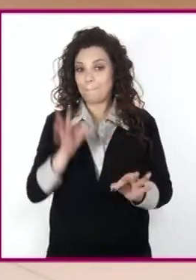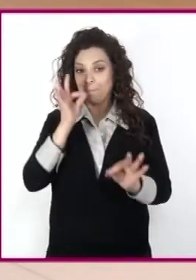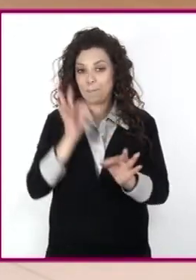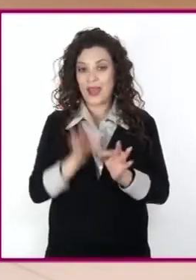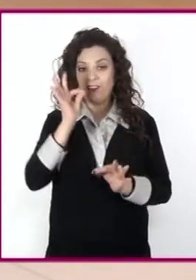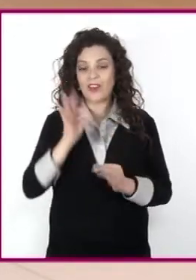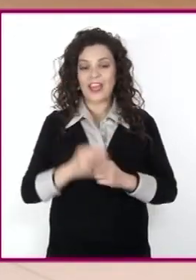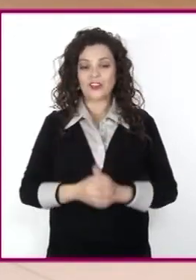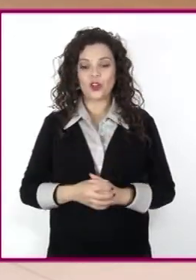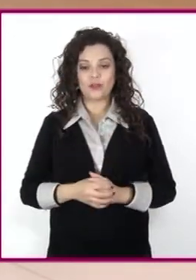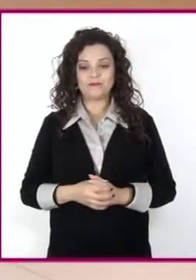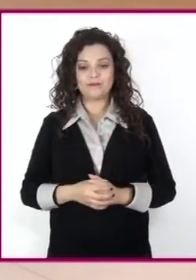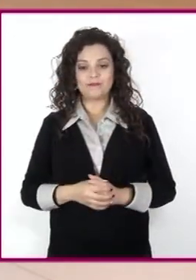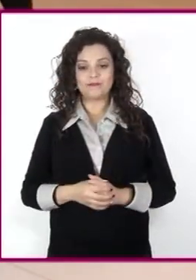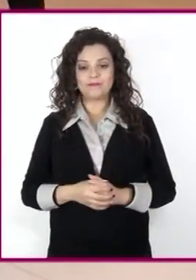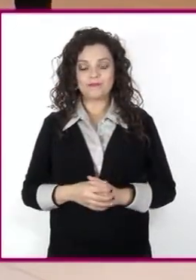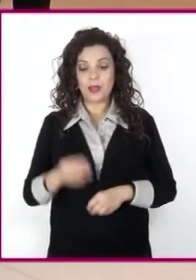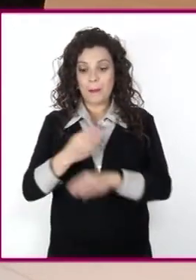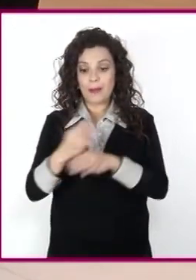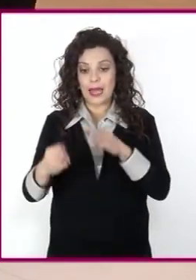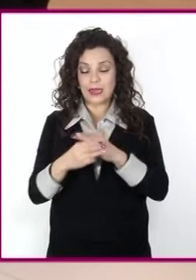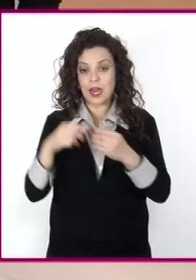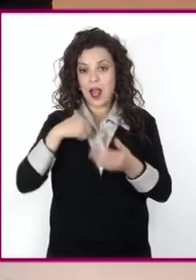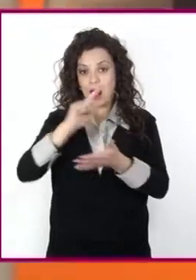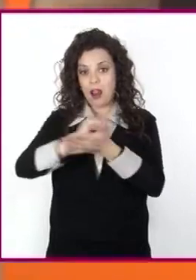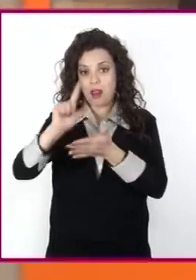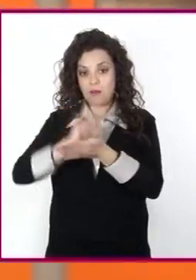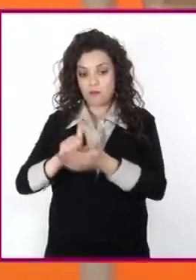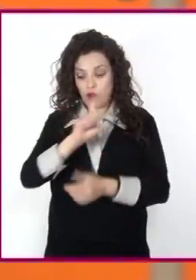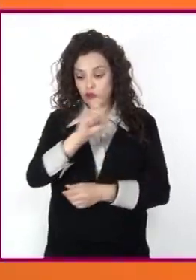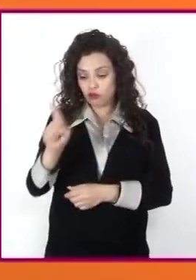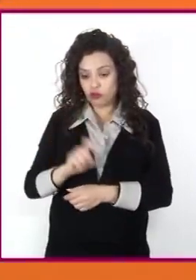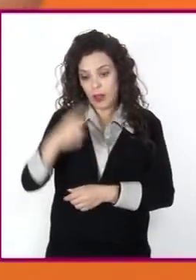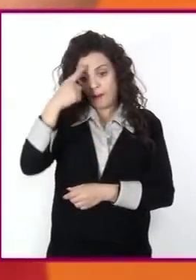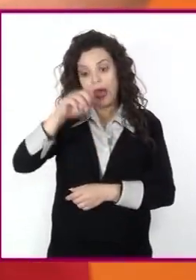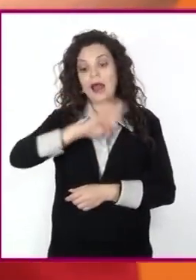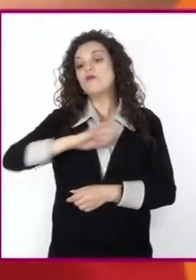Entonces, desinfecto los materiales para que los podamos utilizar.